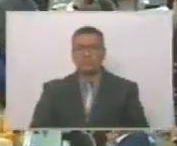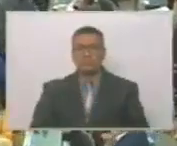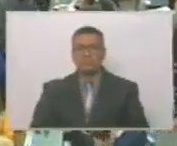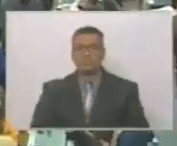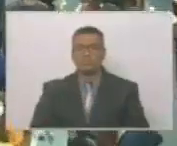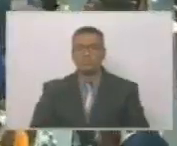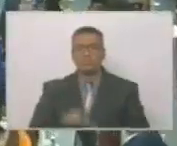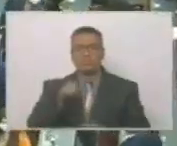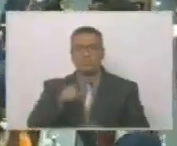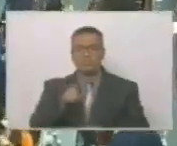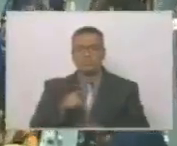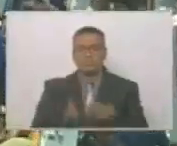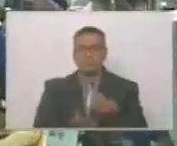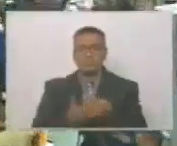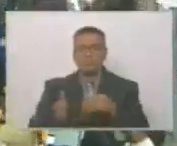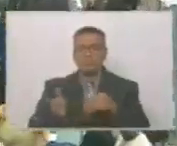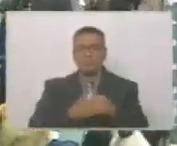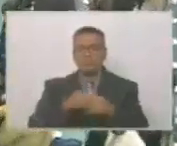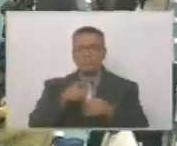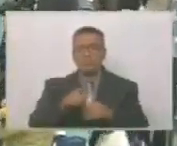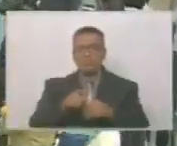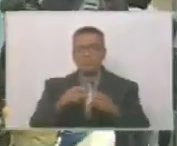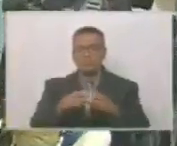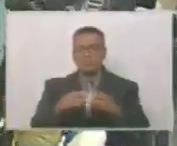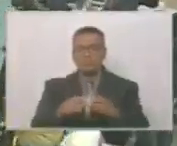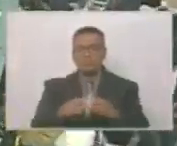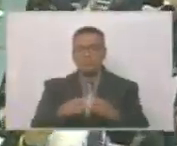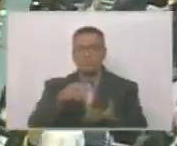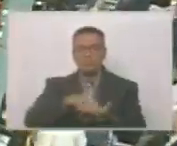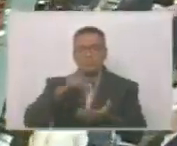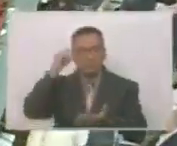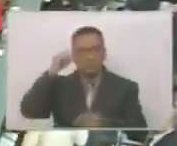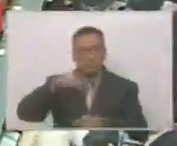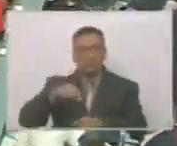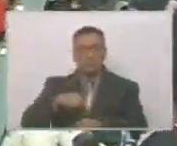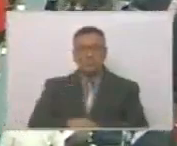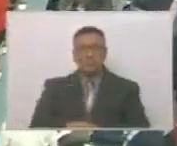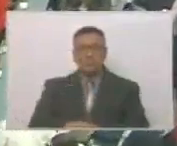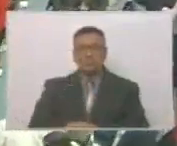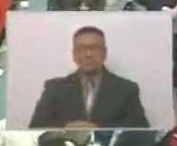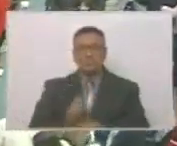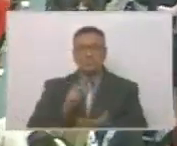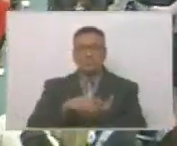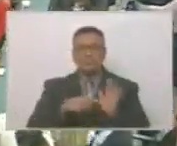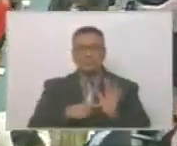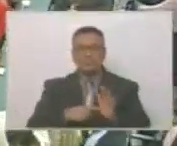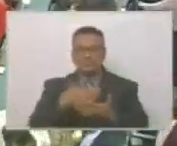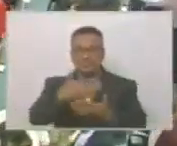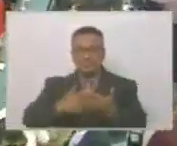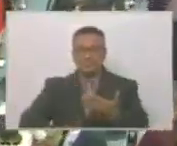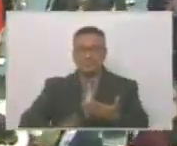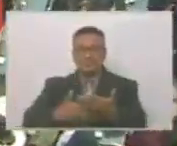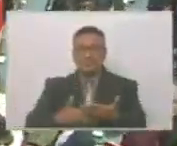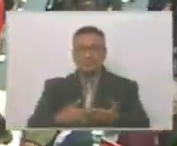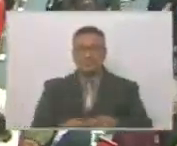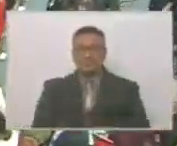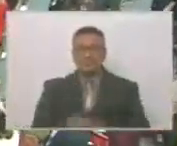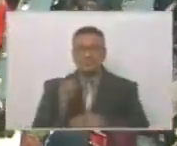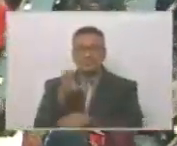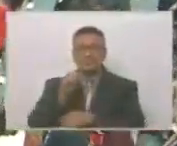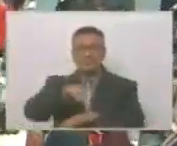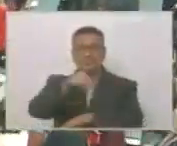Y así se cierra esta sesión ordinaria del día de hoy con la presentación del informe de la delegación de la